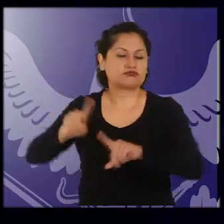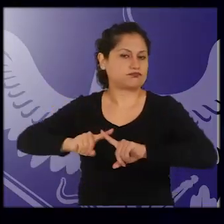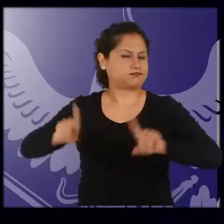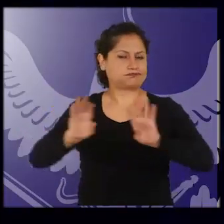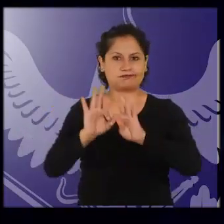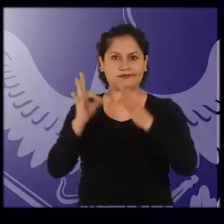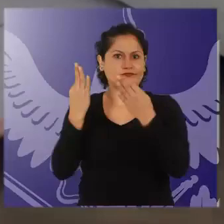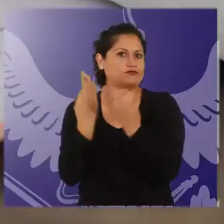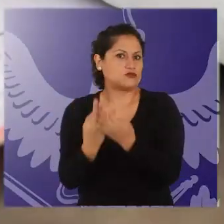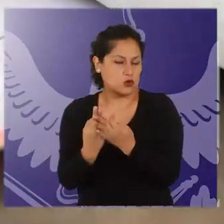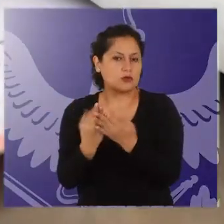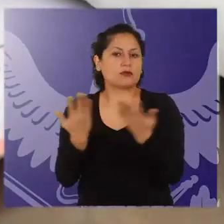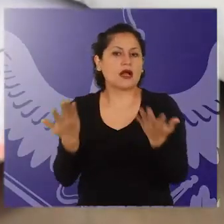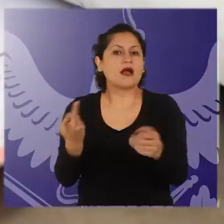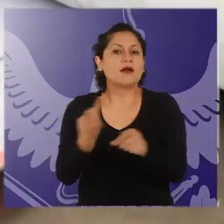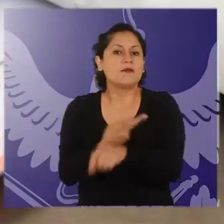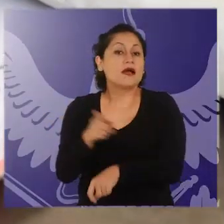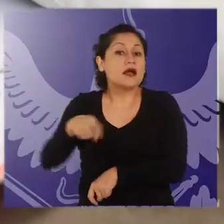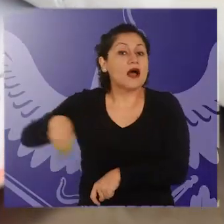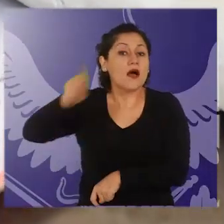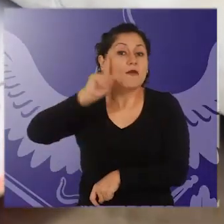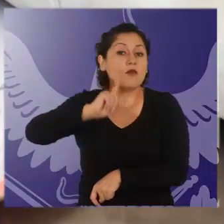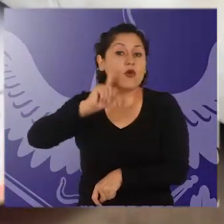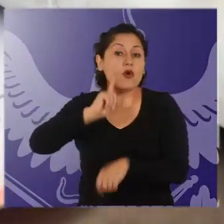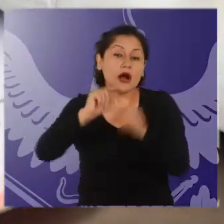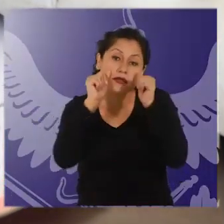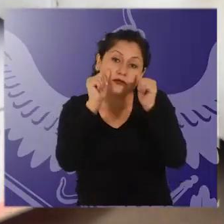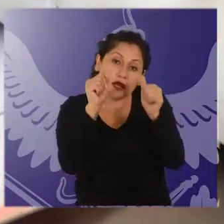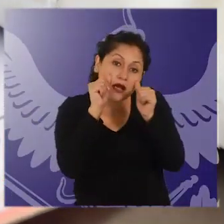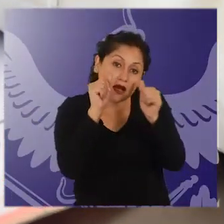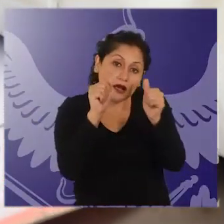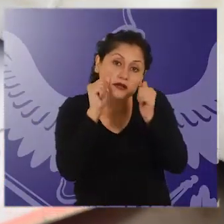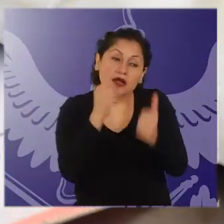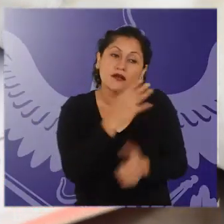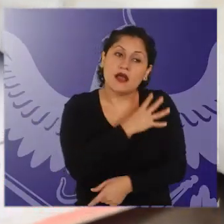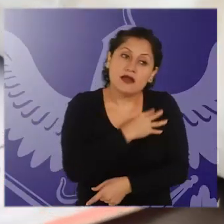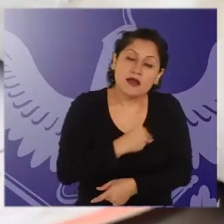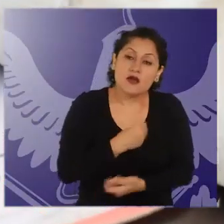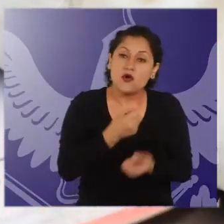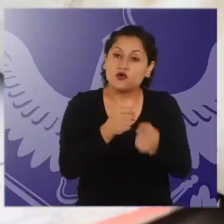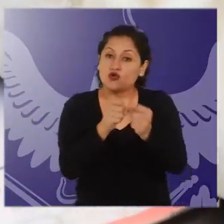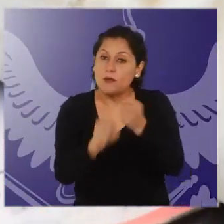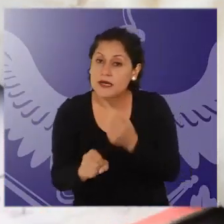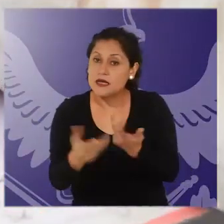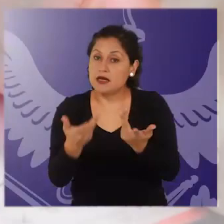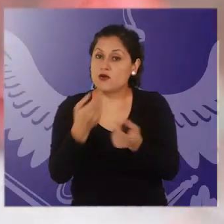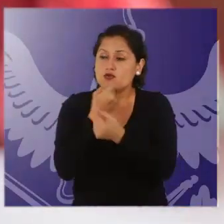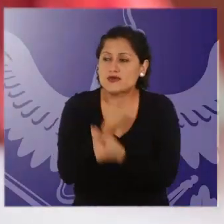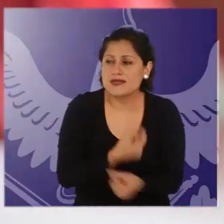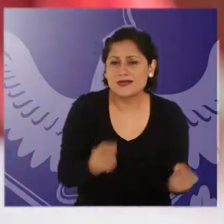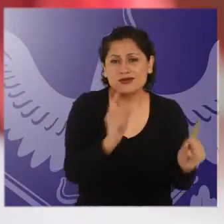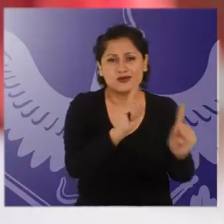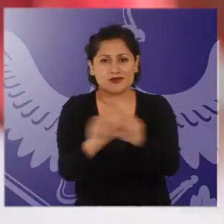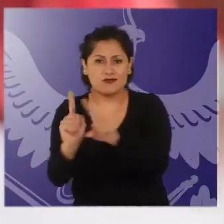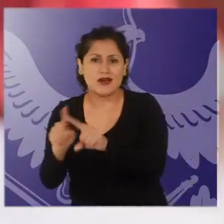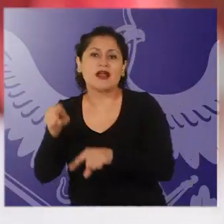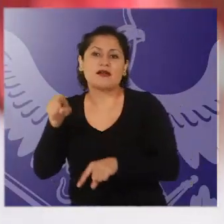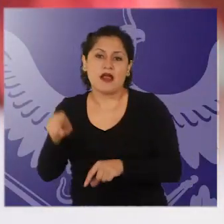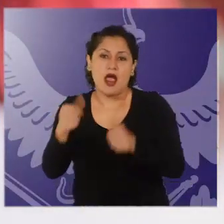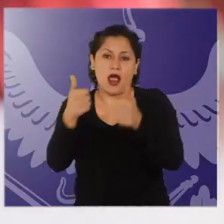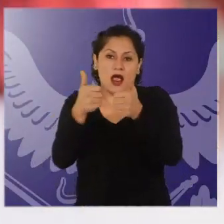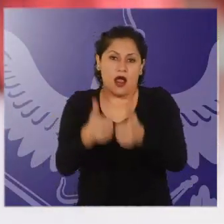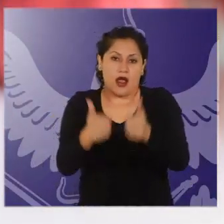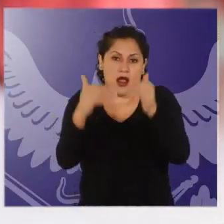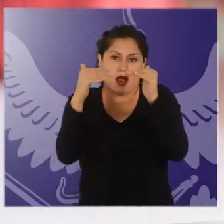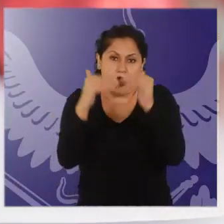otro modelo educativo. Y entonces nos obliga a estar pendientes de los hijos, de los sobrinos o de los niños, niñas y niños en edad